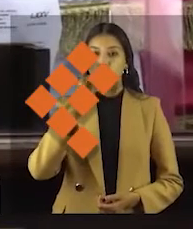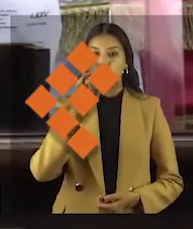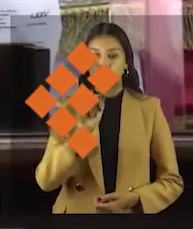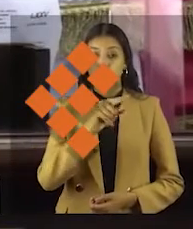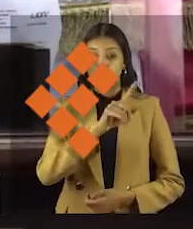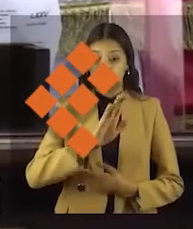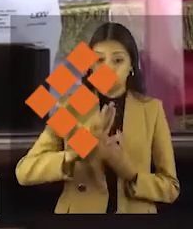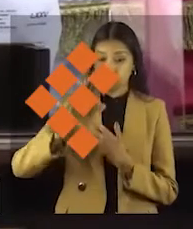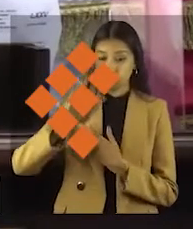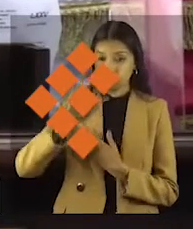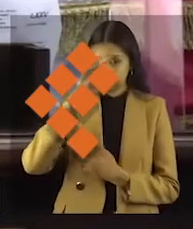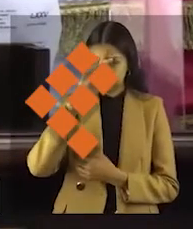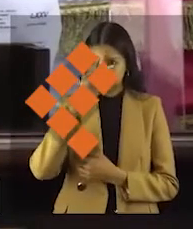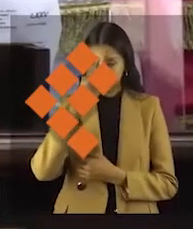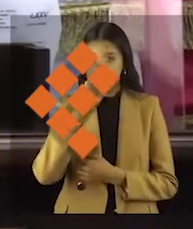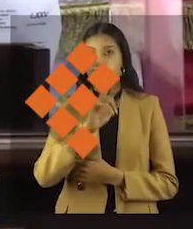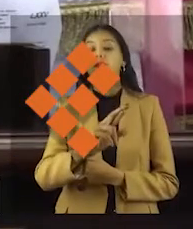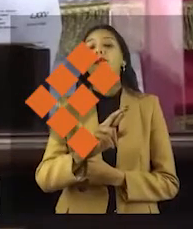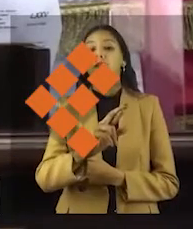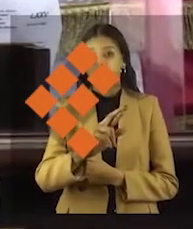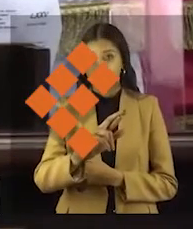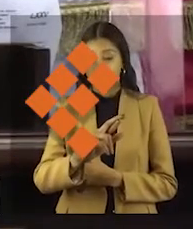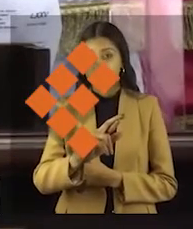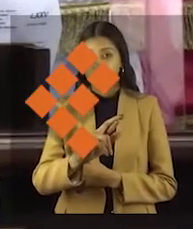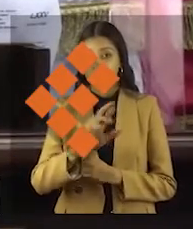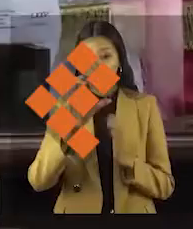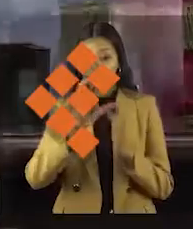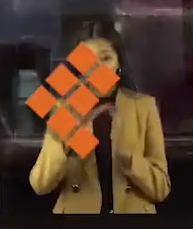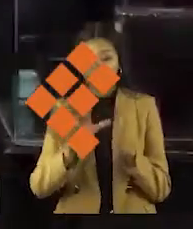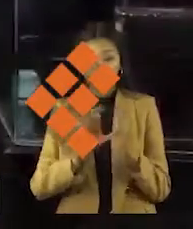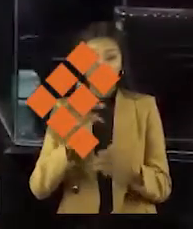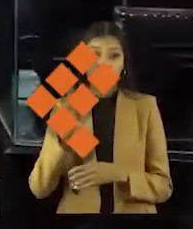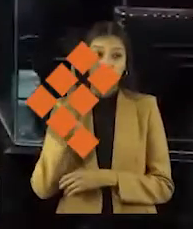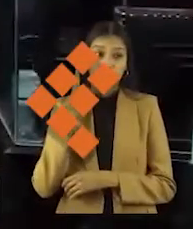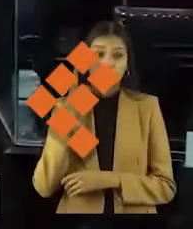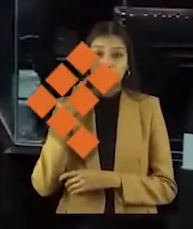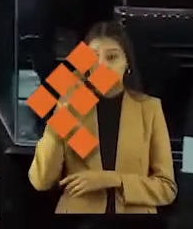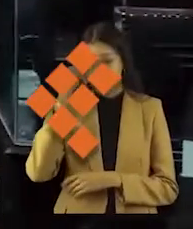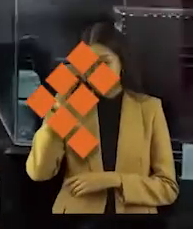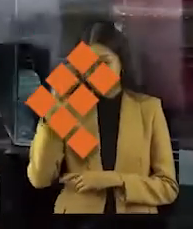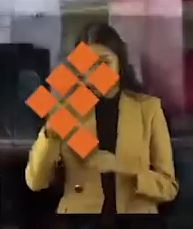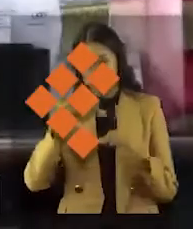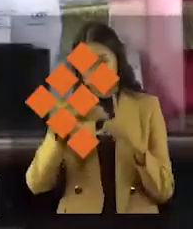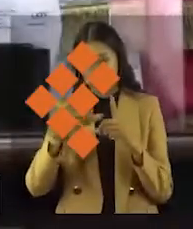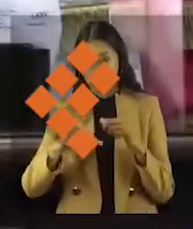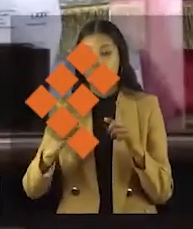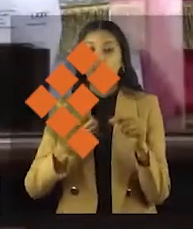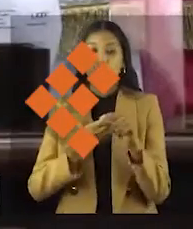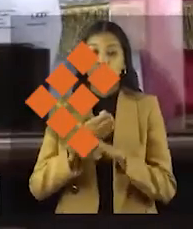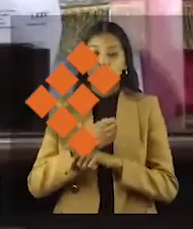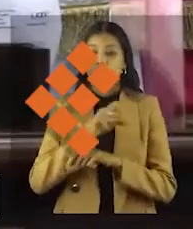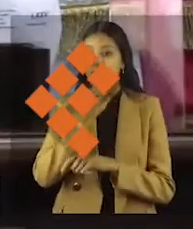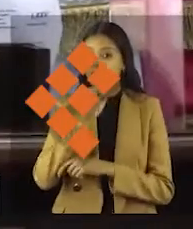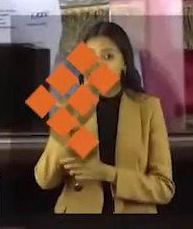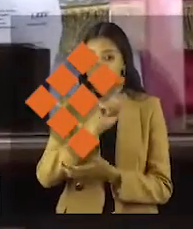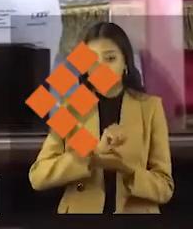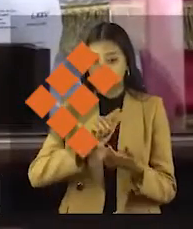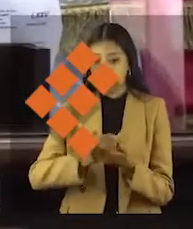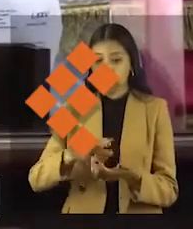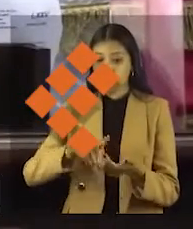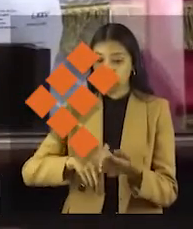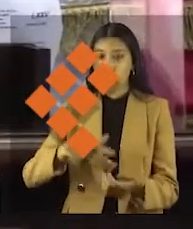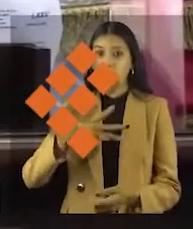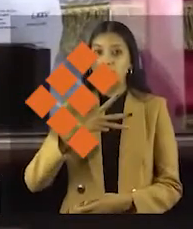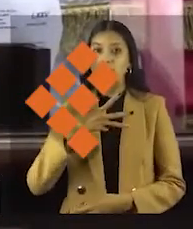guardar y hacer guardar la Constitución Política de los Estados Unidos Mexicanos, la particular del Estado y las leyes que de ambas